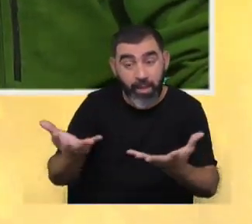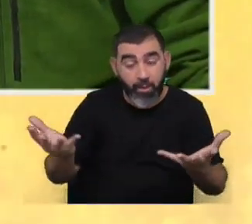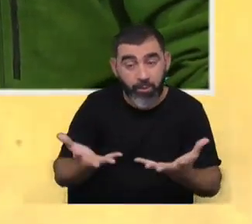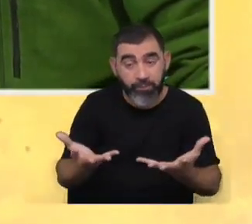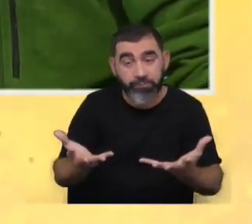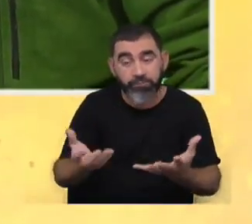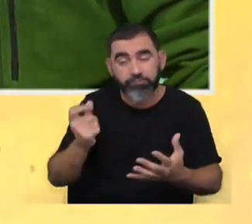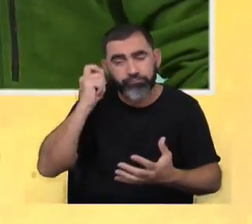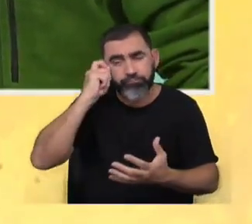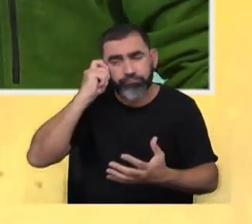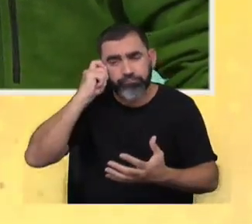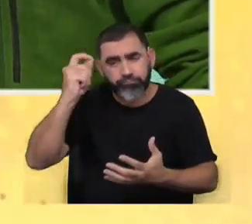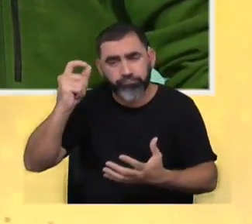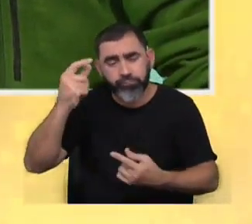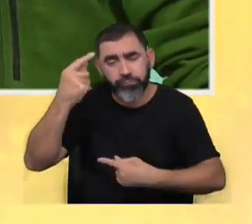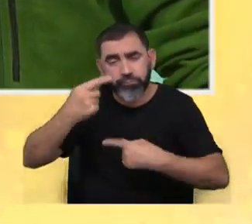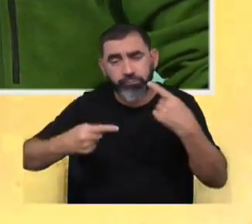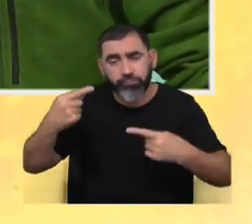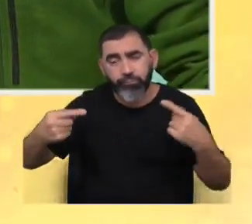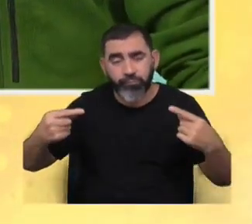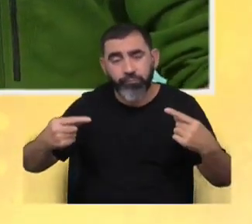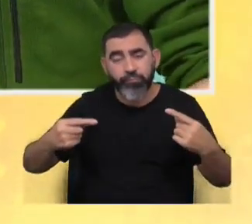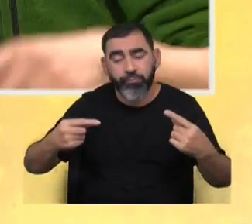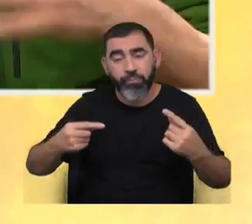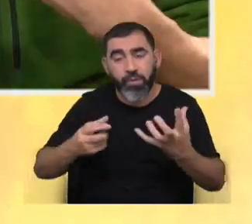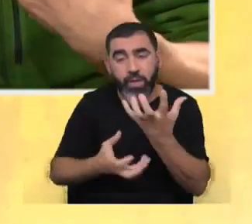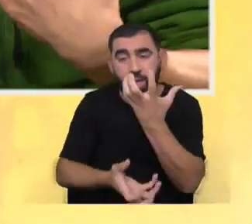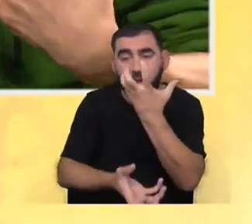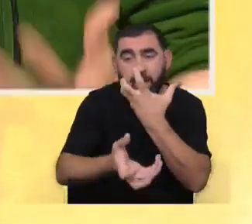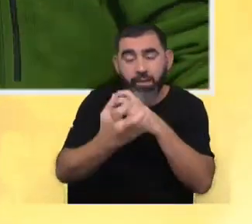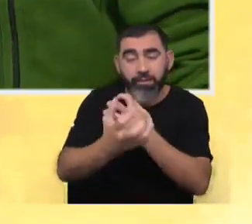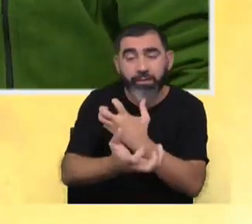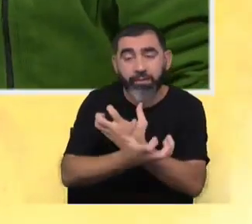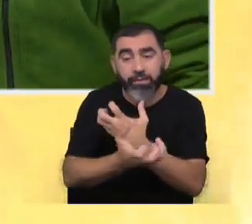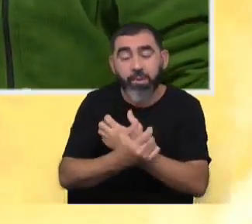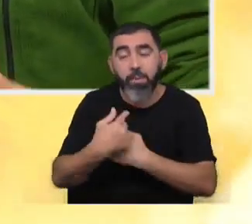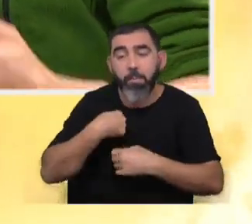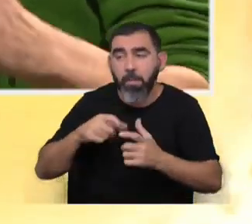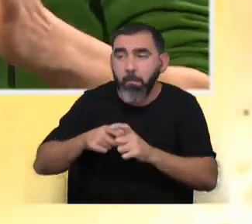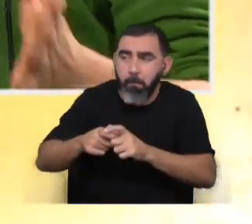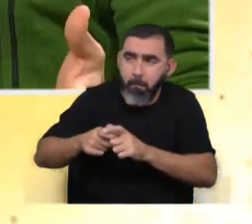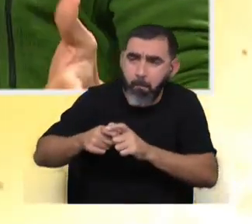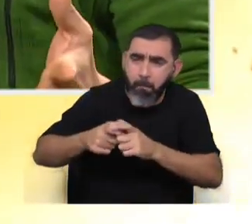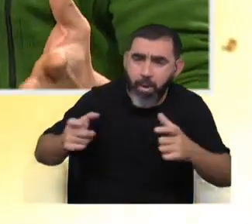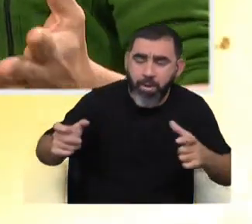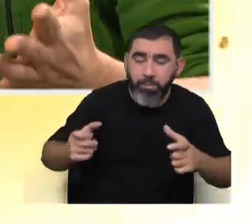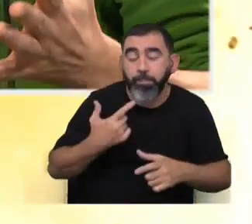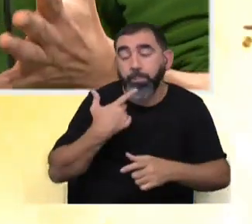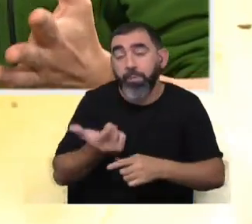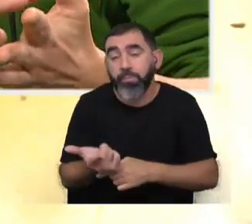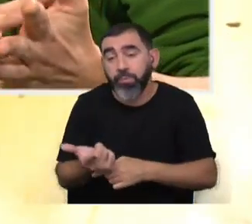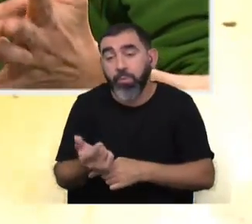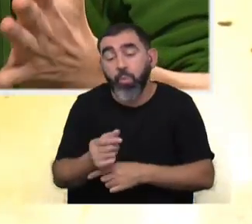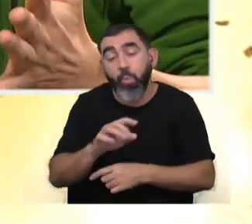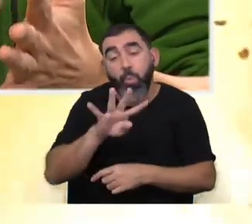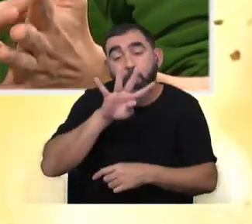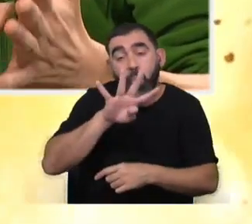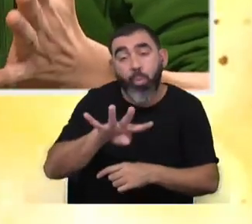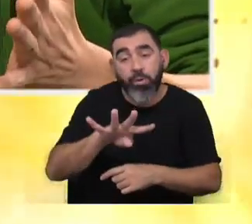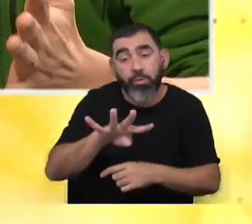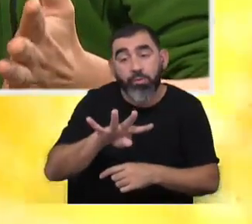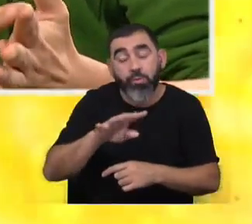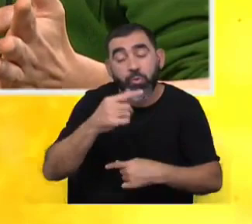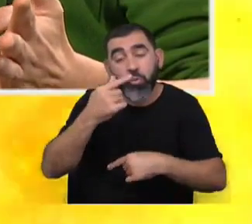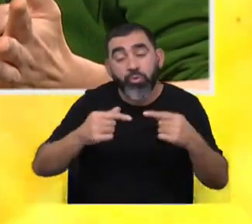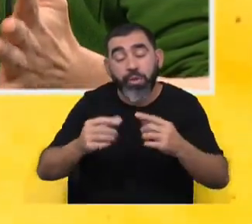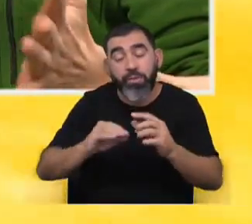tengamos un conocimiento de muchas cosas de la fauna fósil que creció para mí exponencialmente. Sin ir más lejos, las 4 géneros y